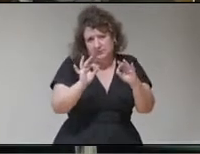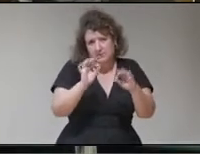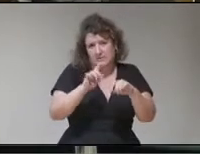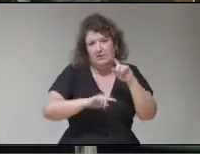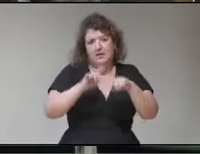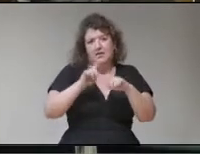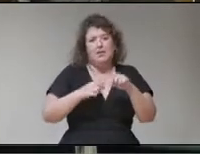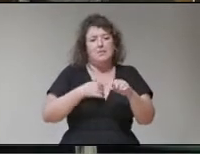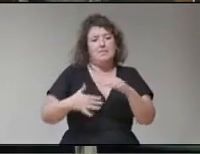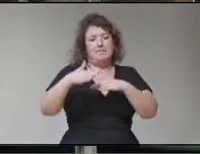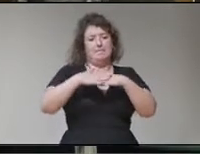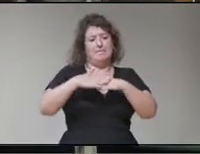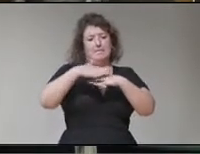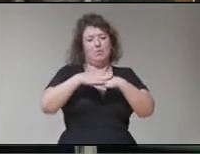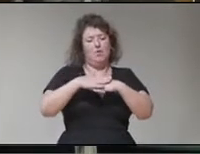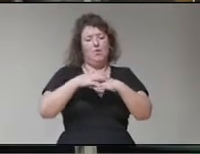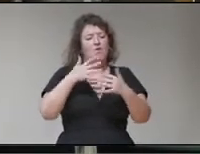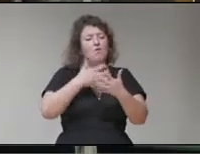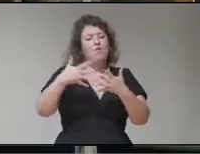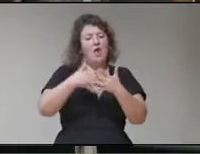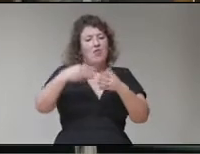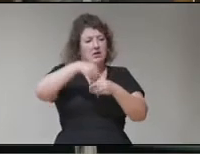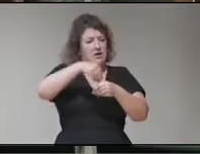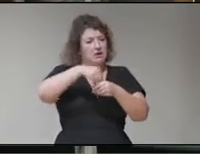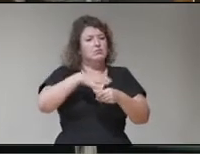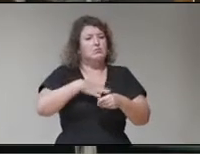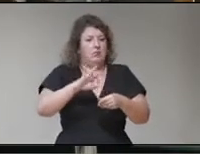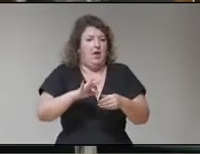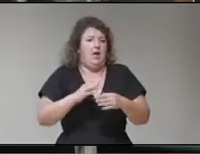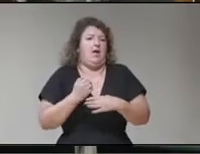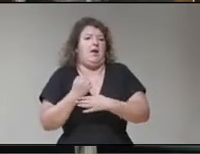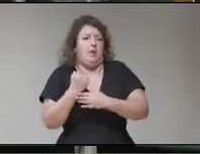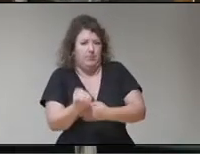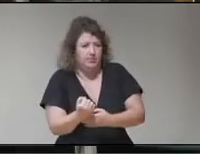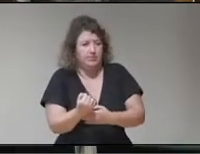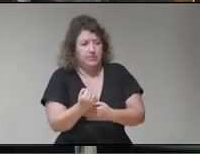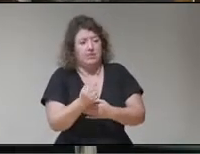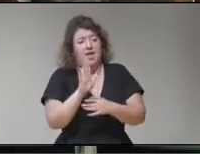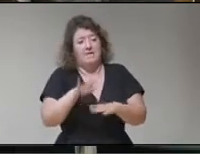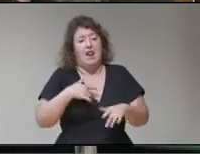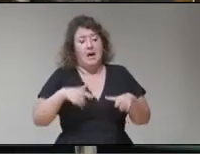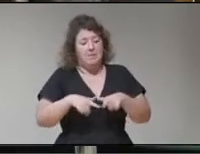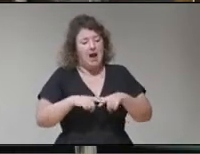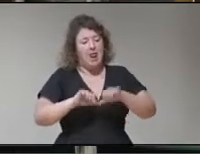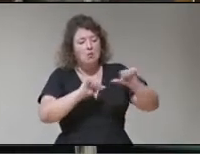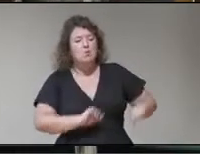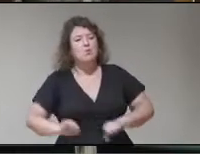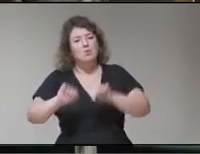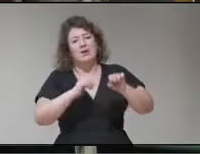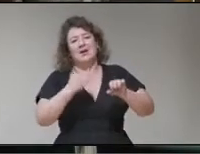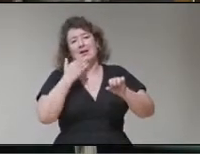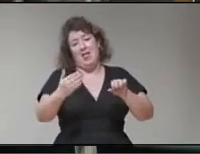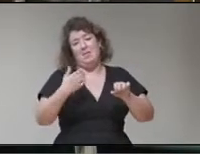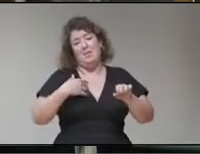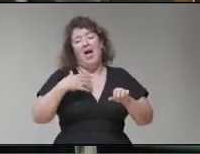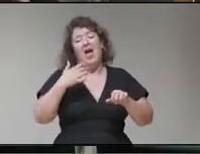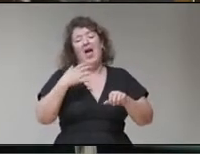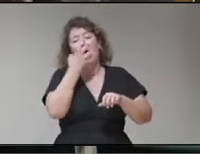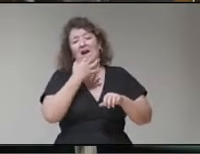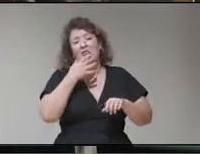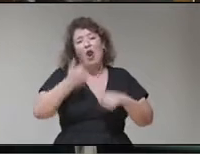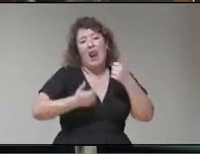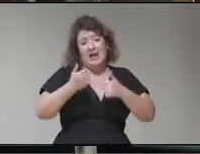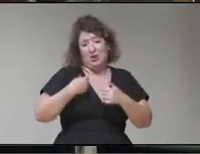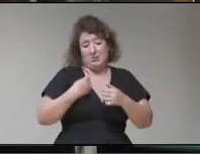de tamponamiento de los fluidos internos también actúa aquí. Y eso es lo que protege a la vagina frente a ese ácido láctico que se está